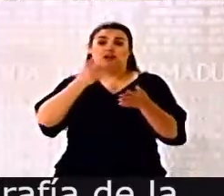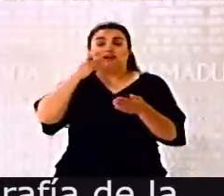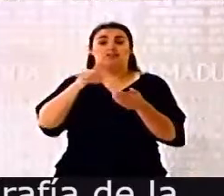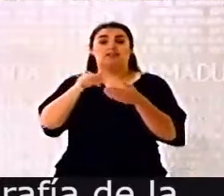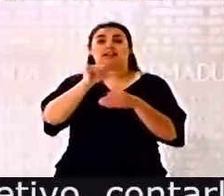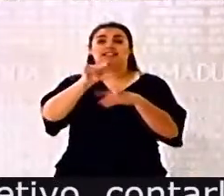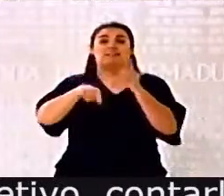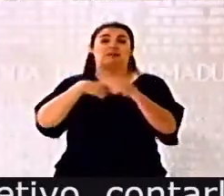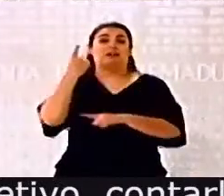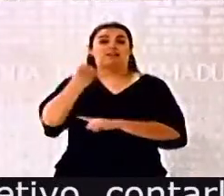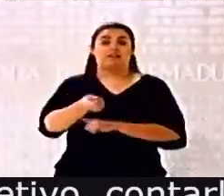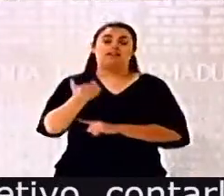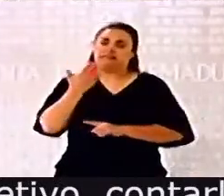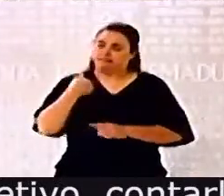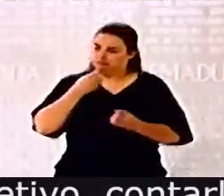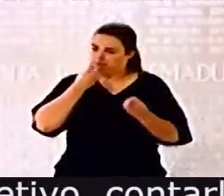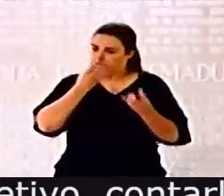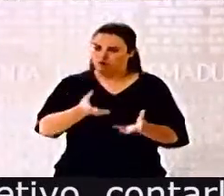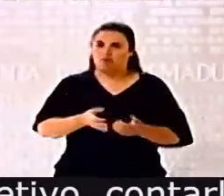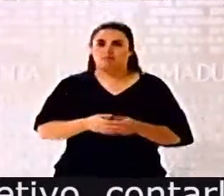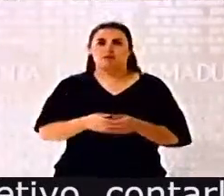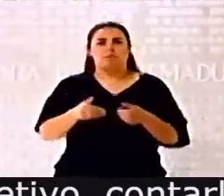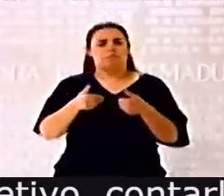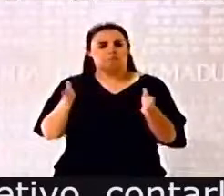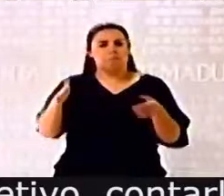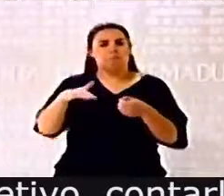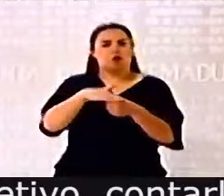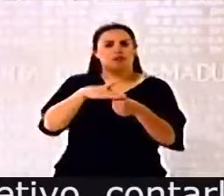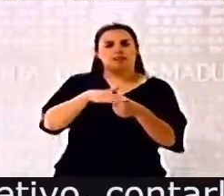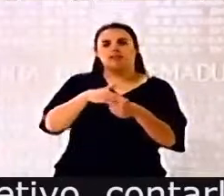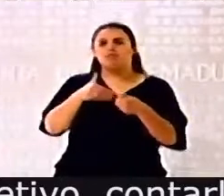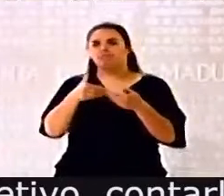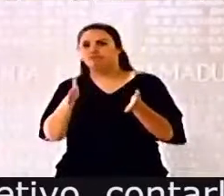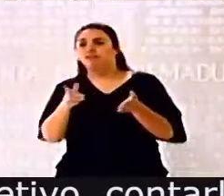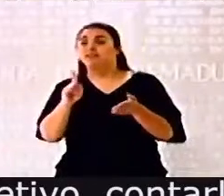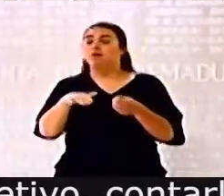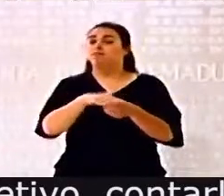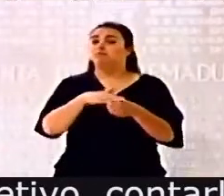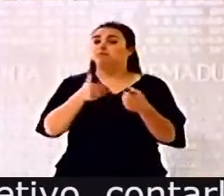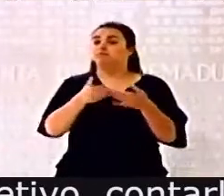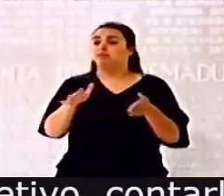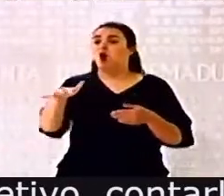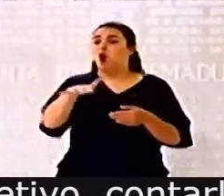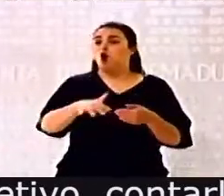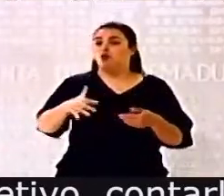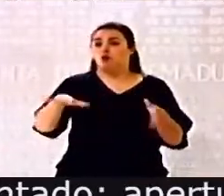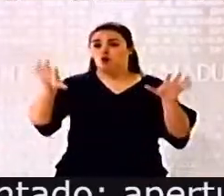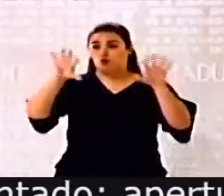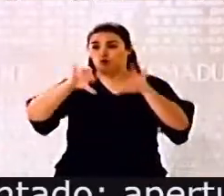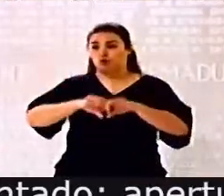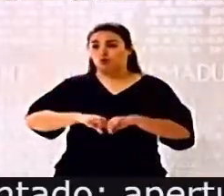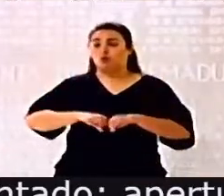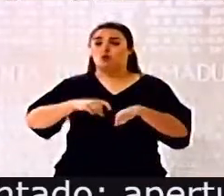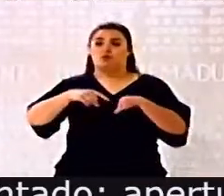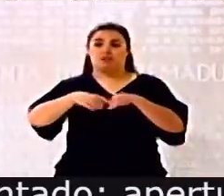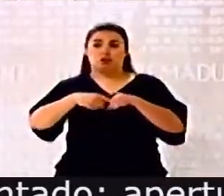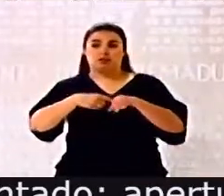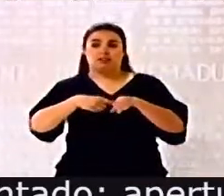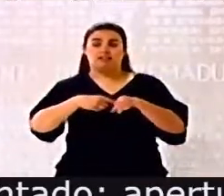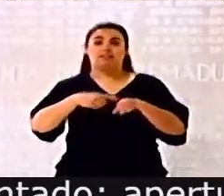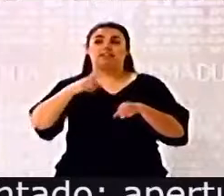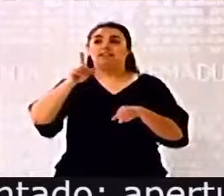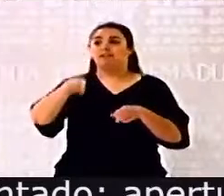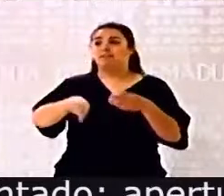la semana que viene. Se lo he contado, apertura de provincias y apertura de lugares de ocio nocturno y discotecas. Y